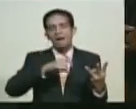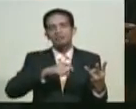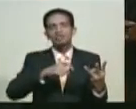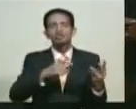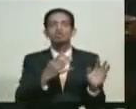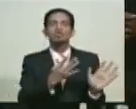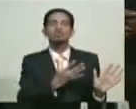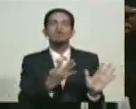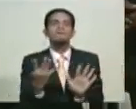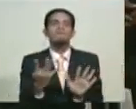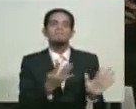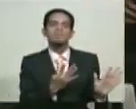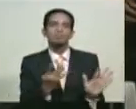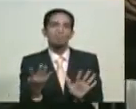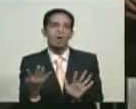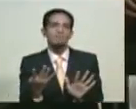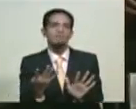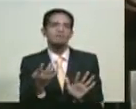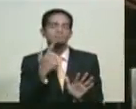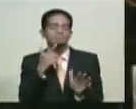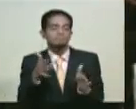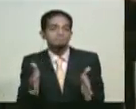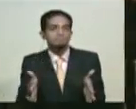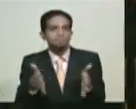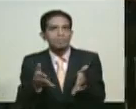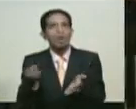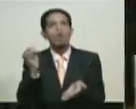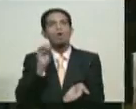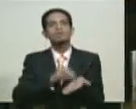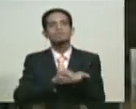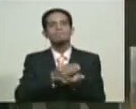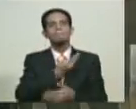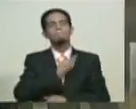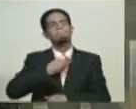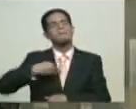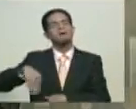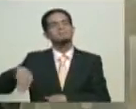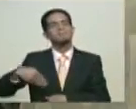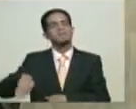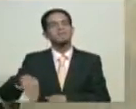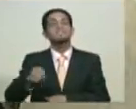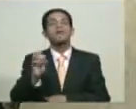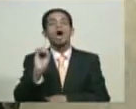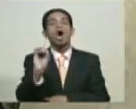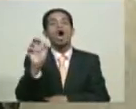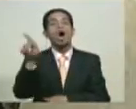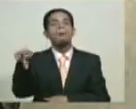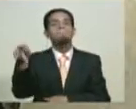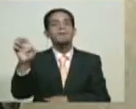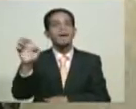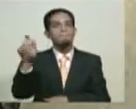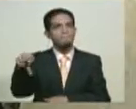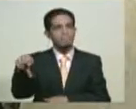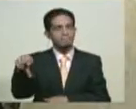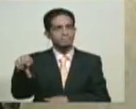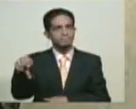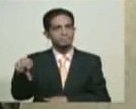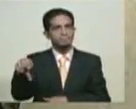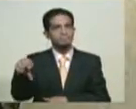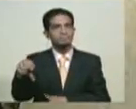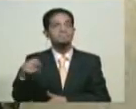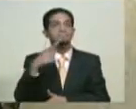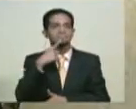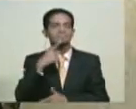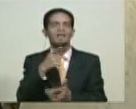1999, con la recuperación del liderazgo de la OPEP y el establecimiento de nuevos patrones de precios